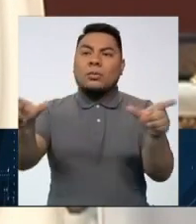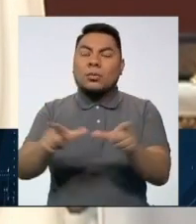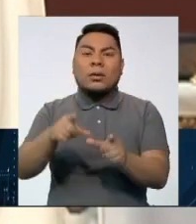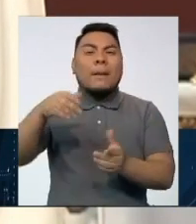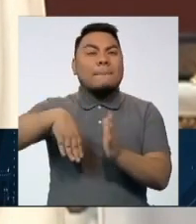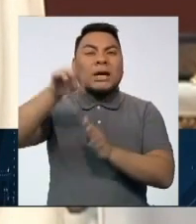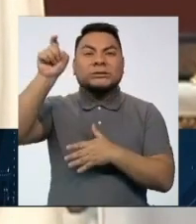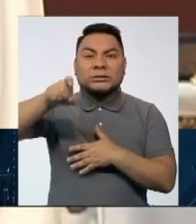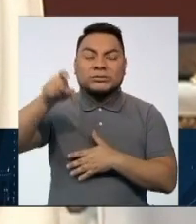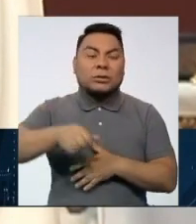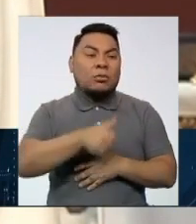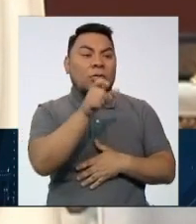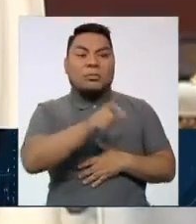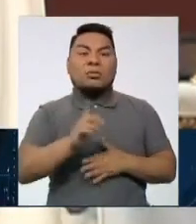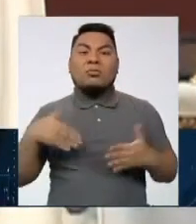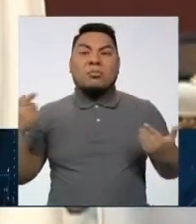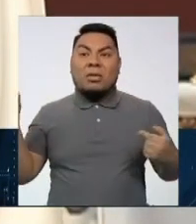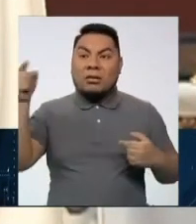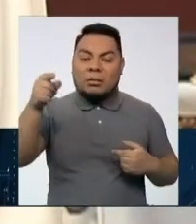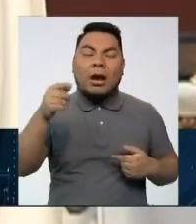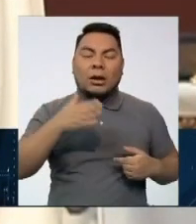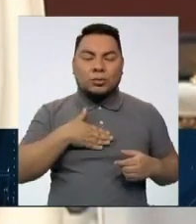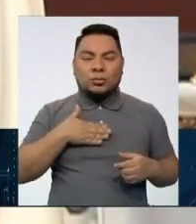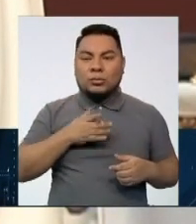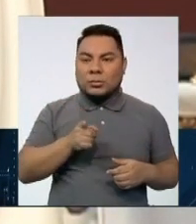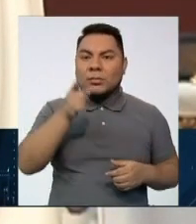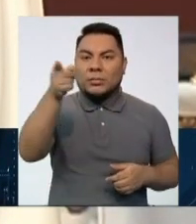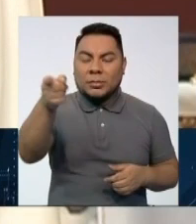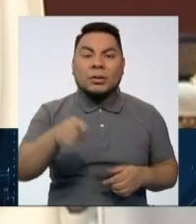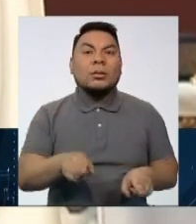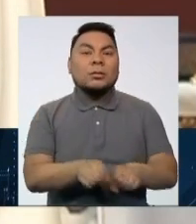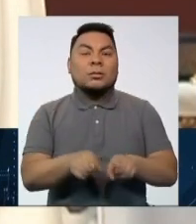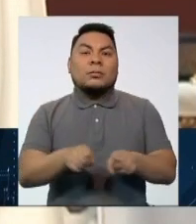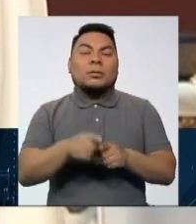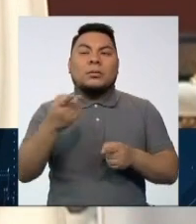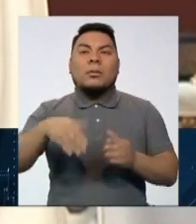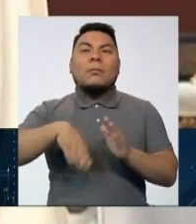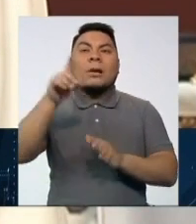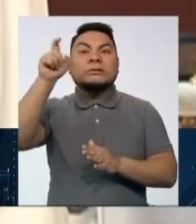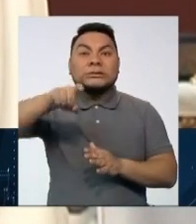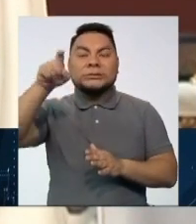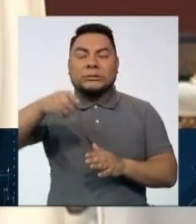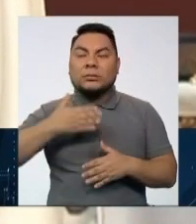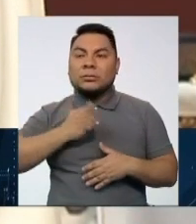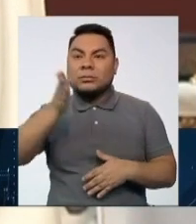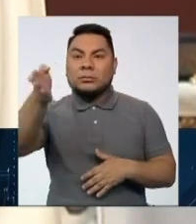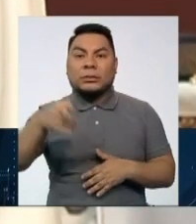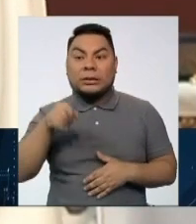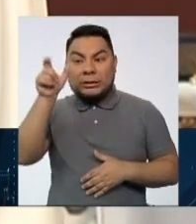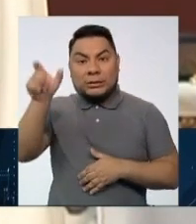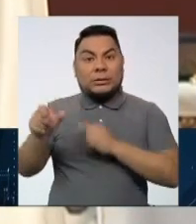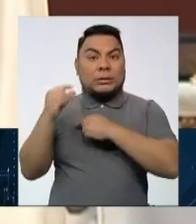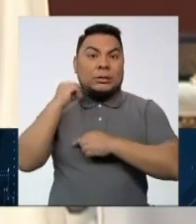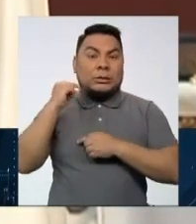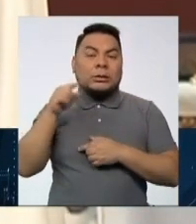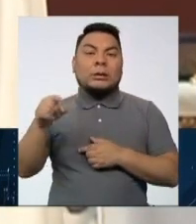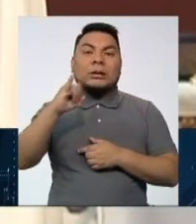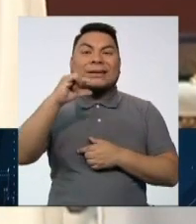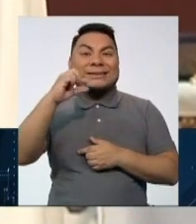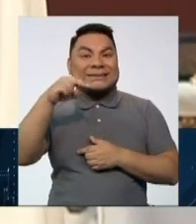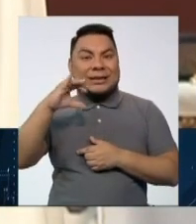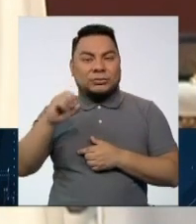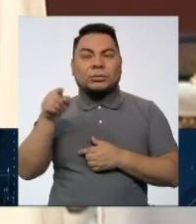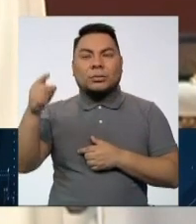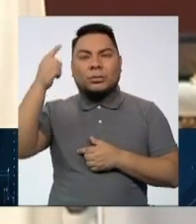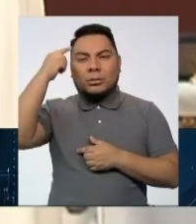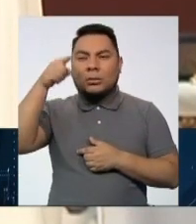ir, o donde el fruto que puede esperarse es mayor. Ignacio valora los pros y